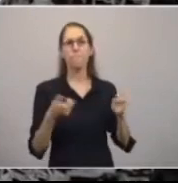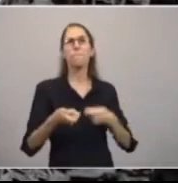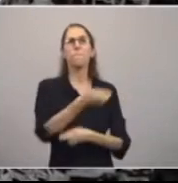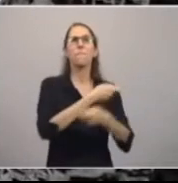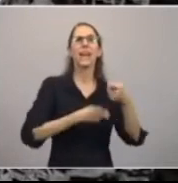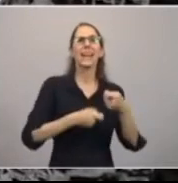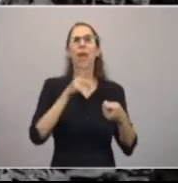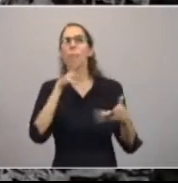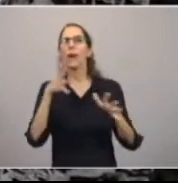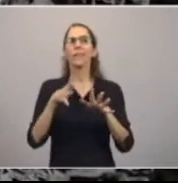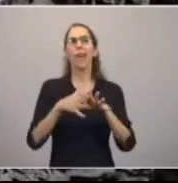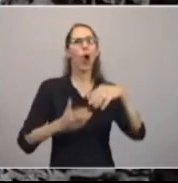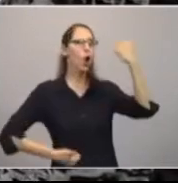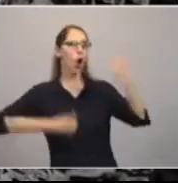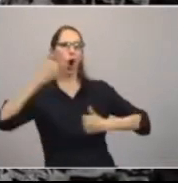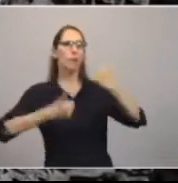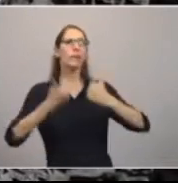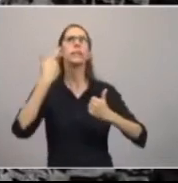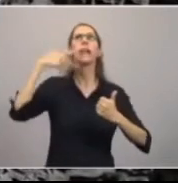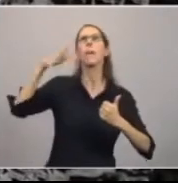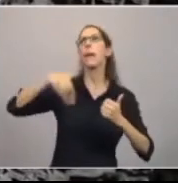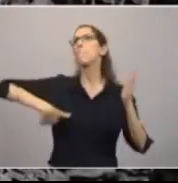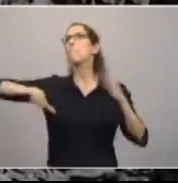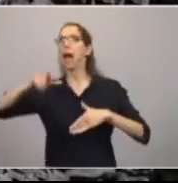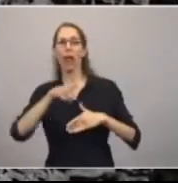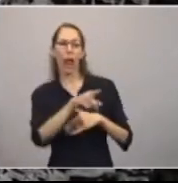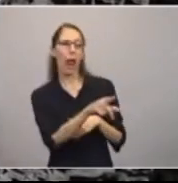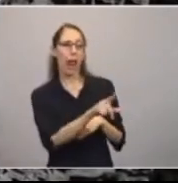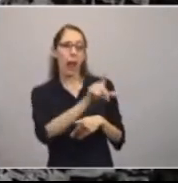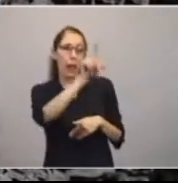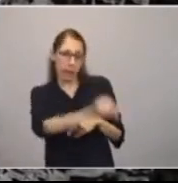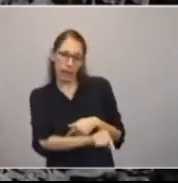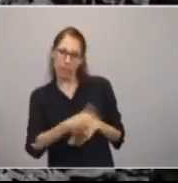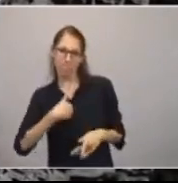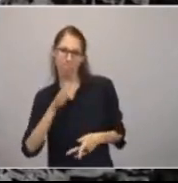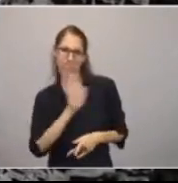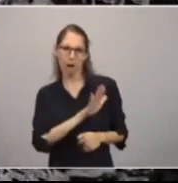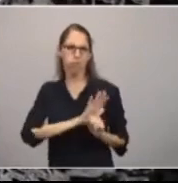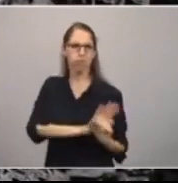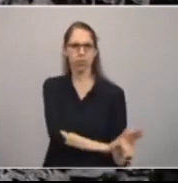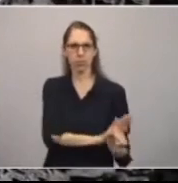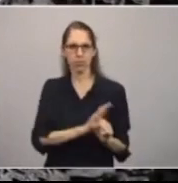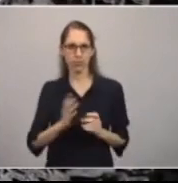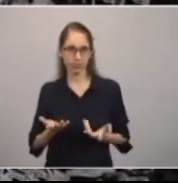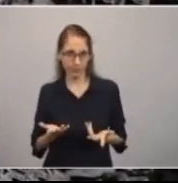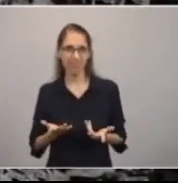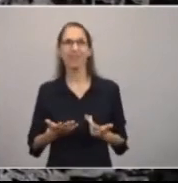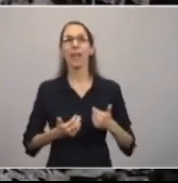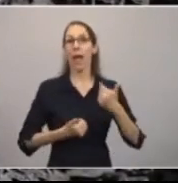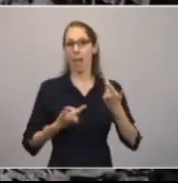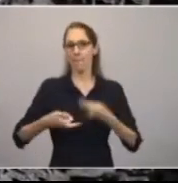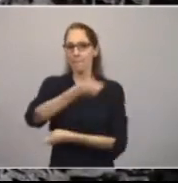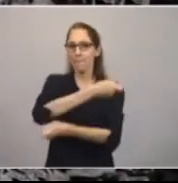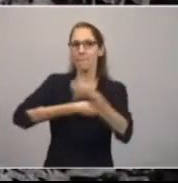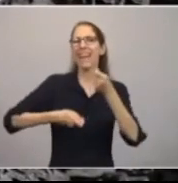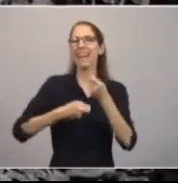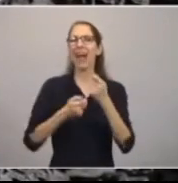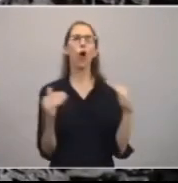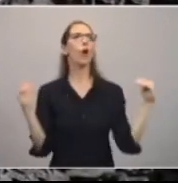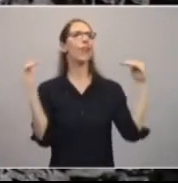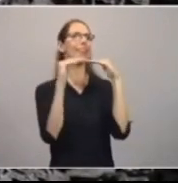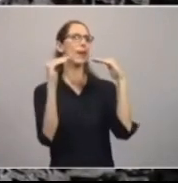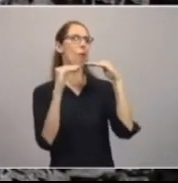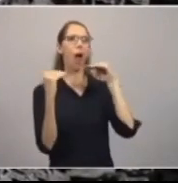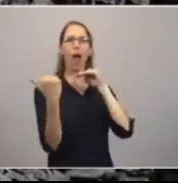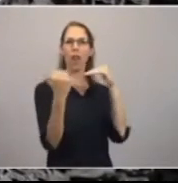El más grande que abusa del más pequeño. Las relaciones de mercado no son relaciones de igualdad. Aunque hay un contrato voluntario,